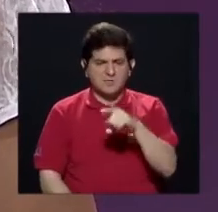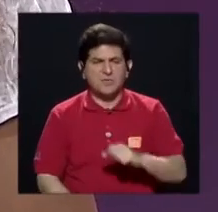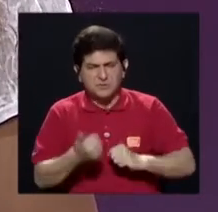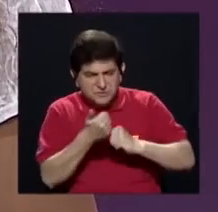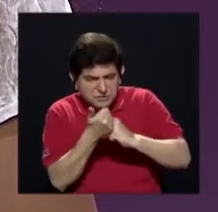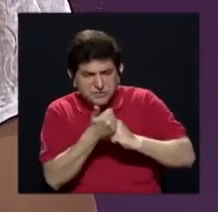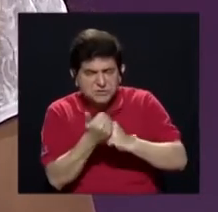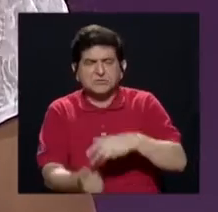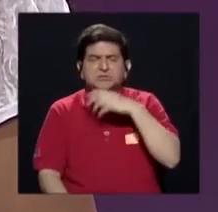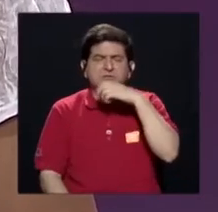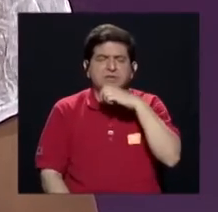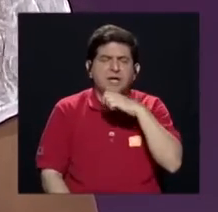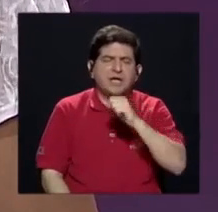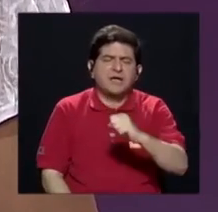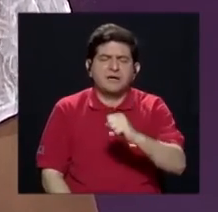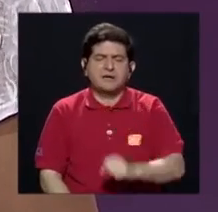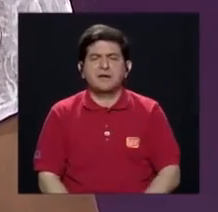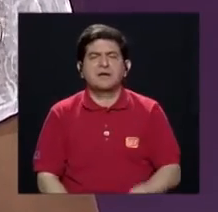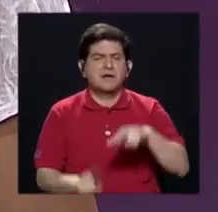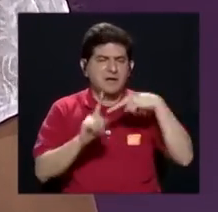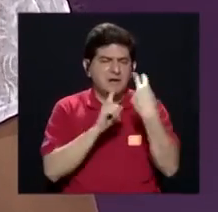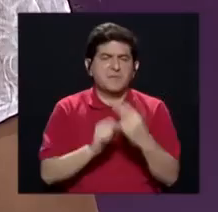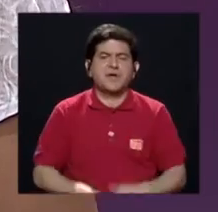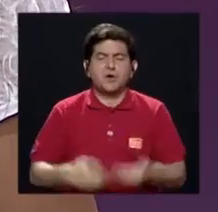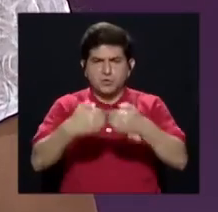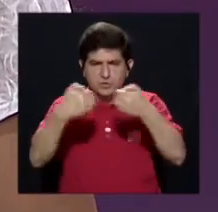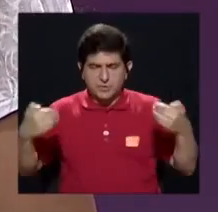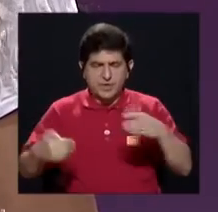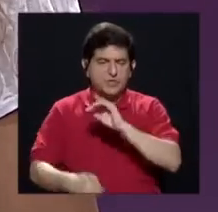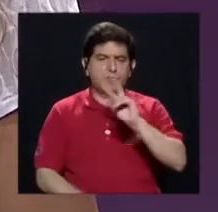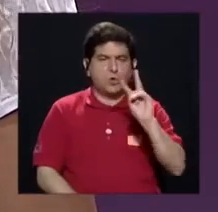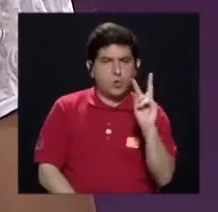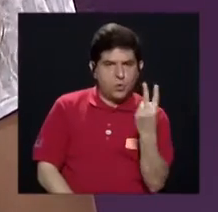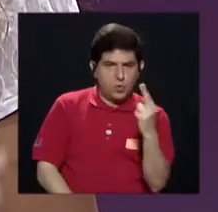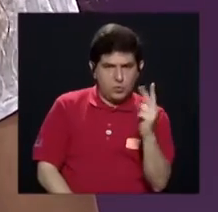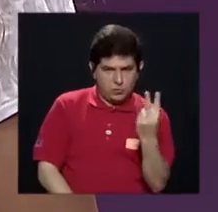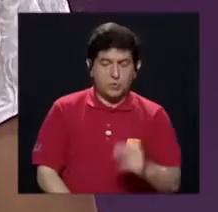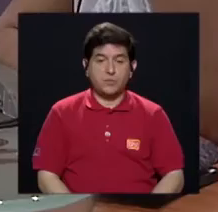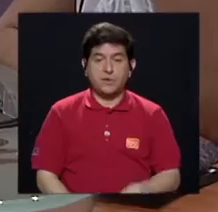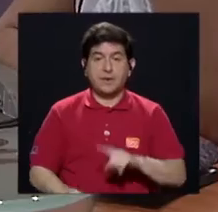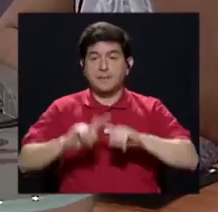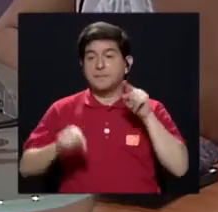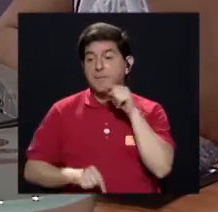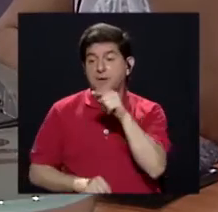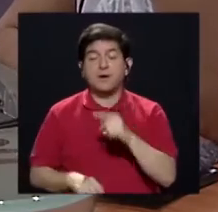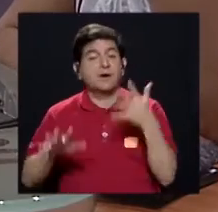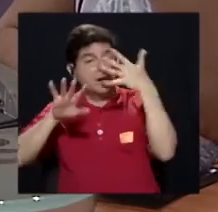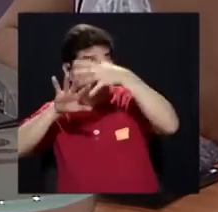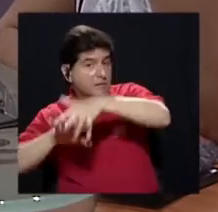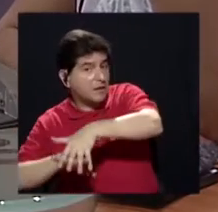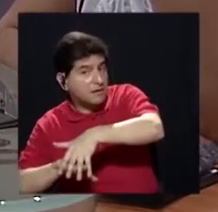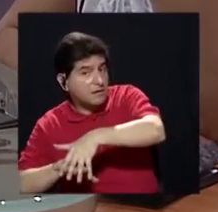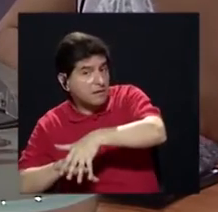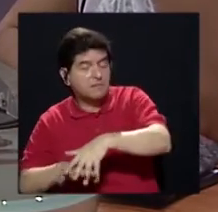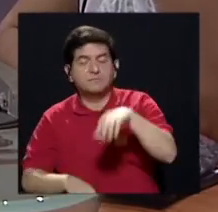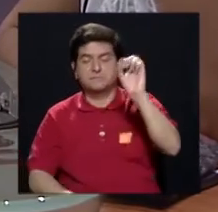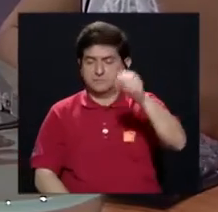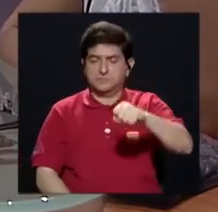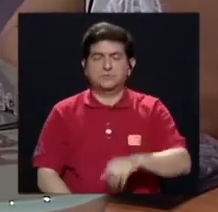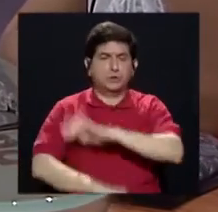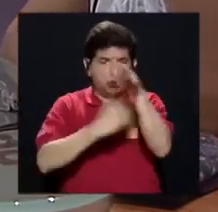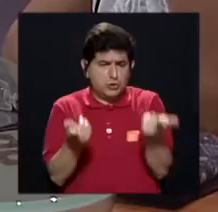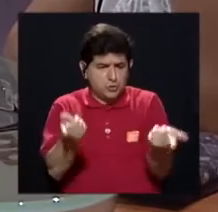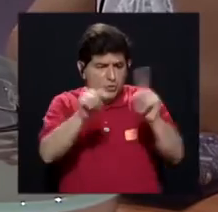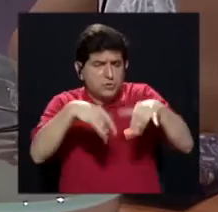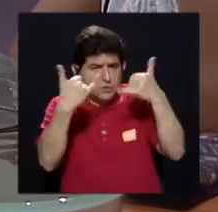paradigma la separación, la dualidad. Desde este lugar es integración. Exacto. Y bueno, y todo lo que